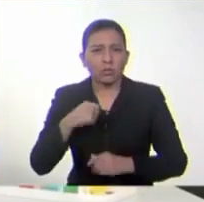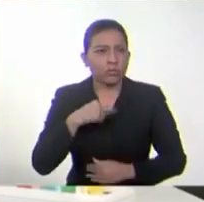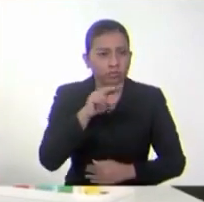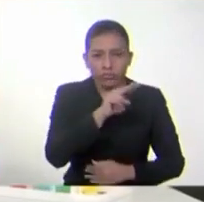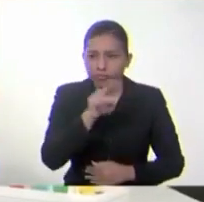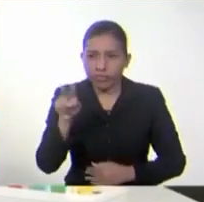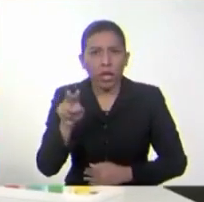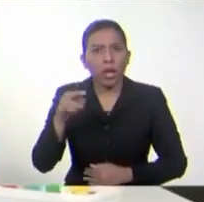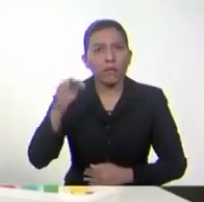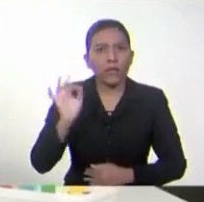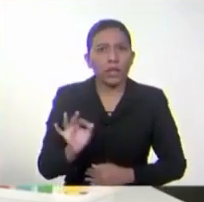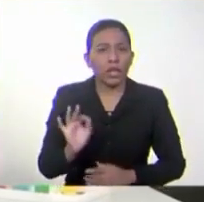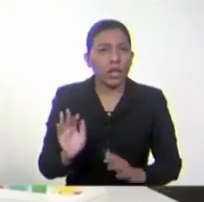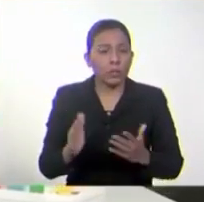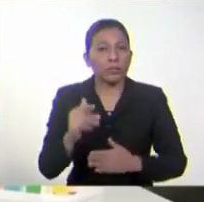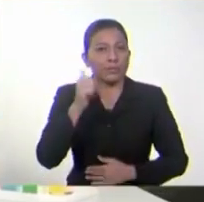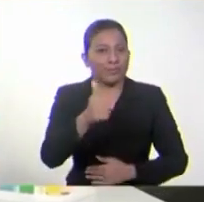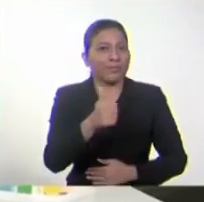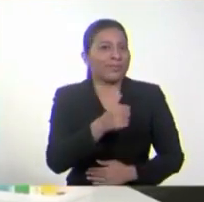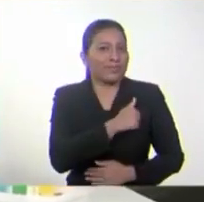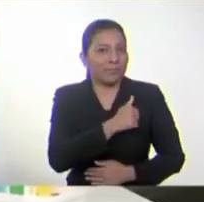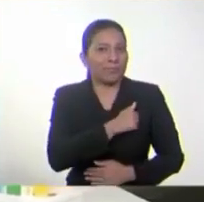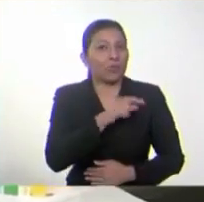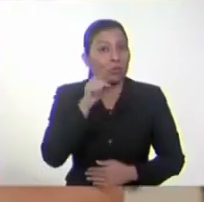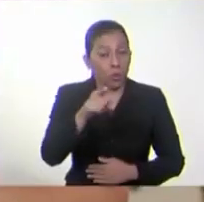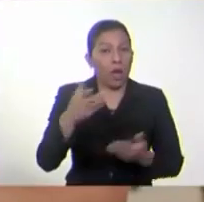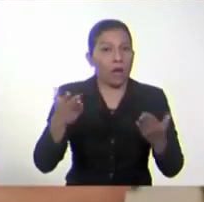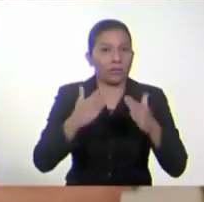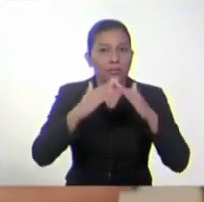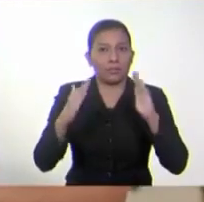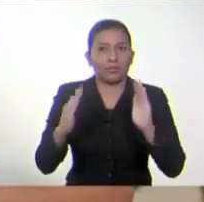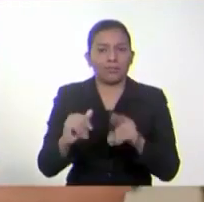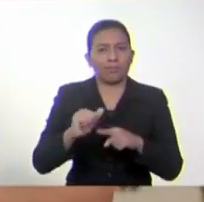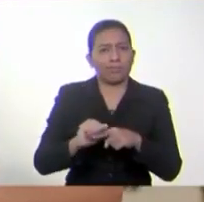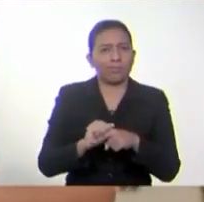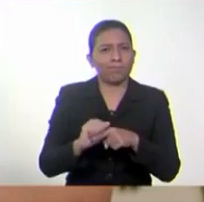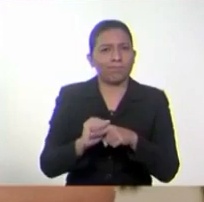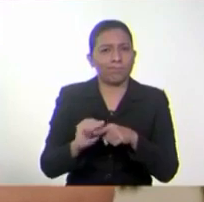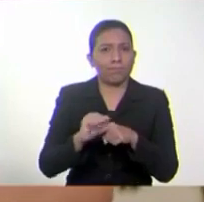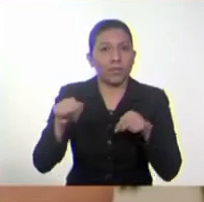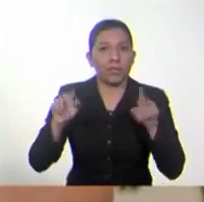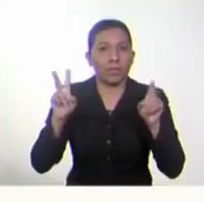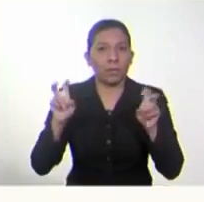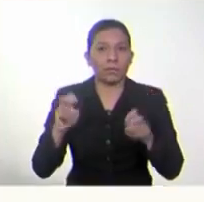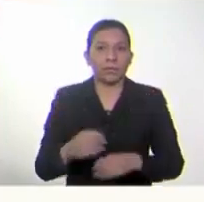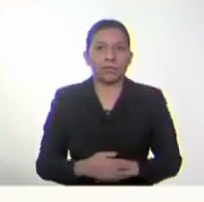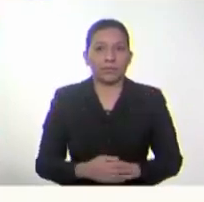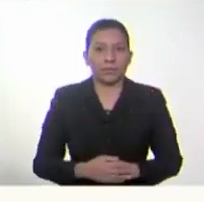Por lo tanto, te toca a ti también trabajar en tu casa repasando un poco este tema.